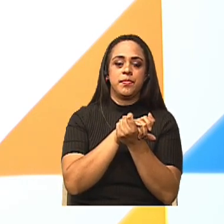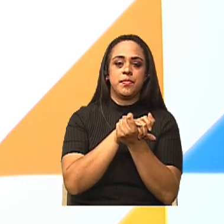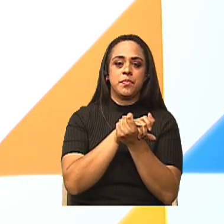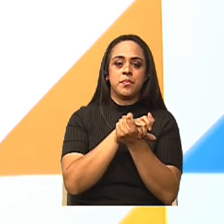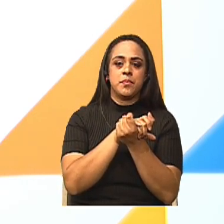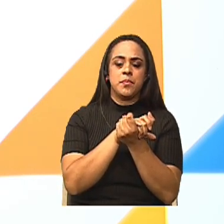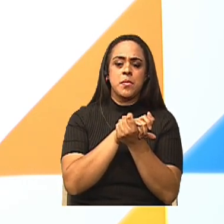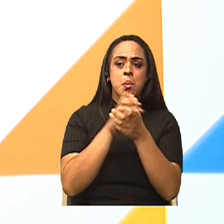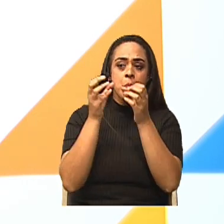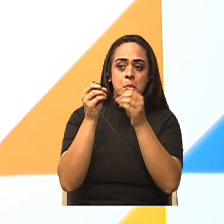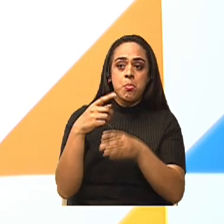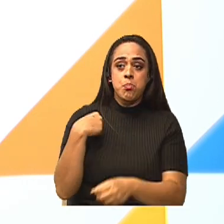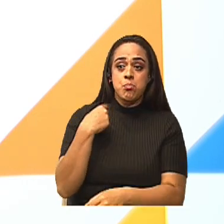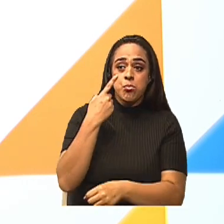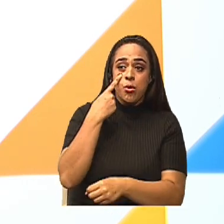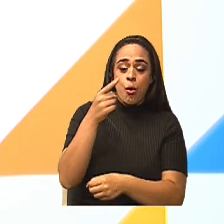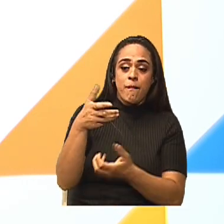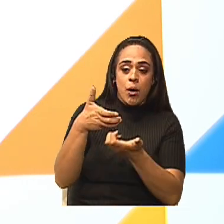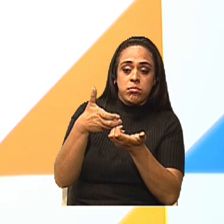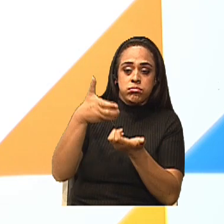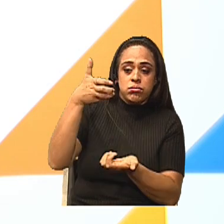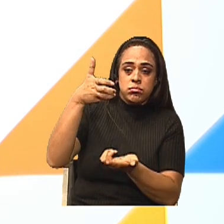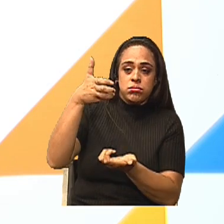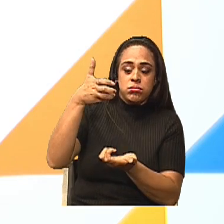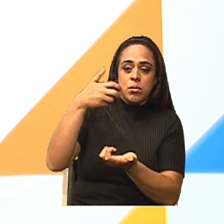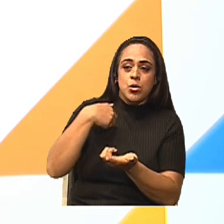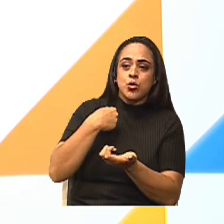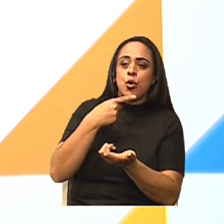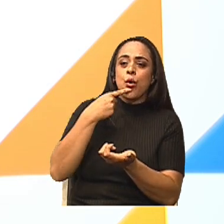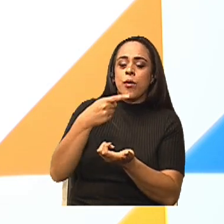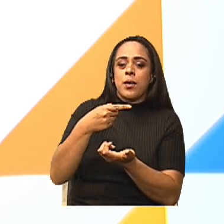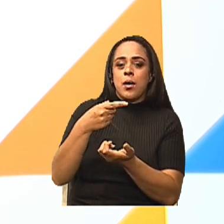Profe, yo veo partes diferentes. Yo diría que es una mezcla grosera.